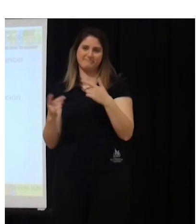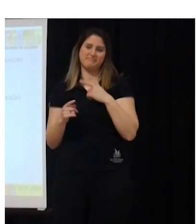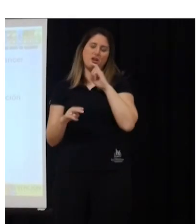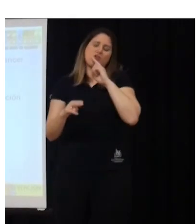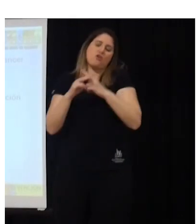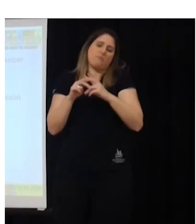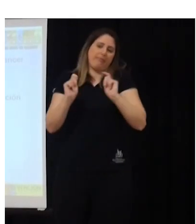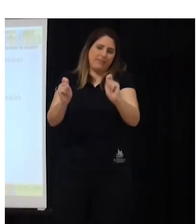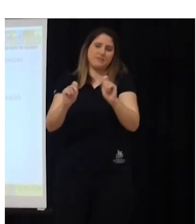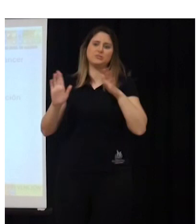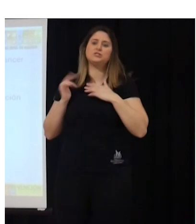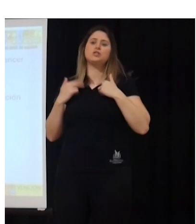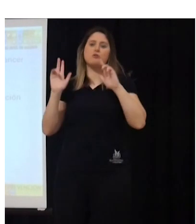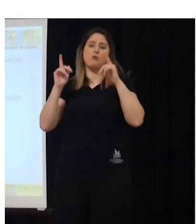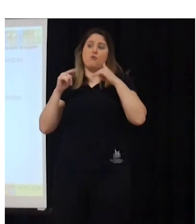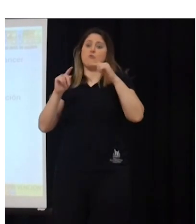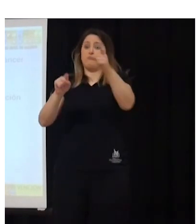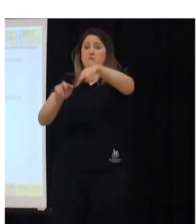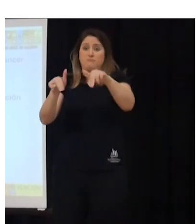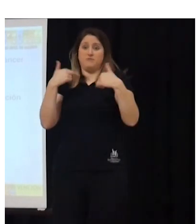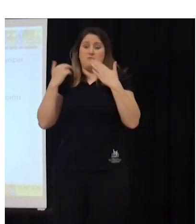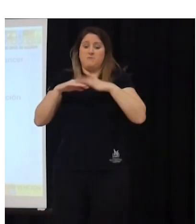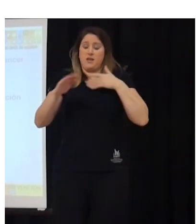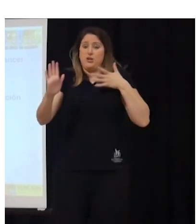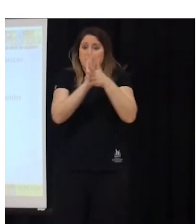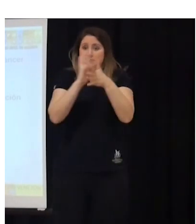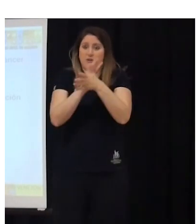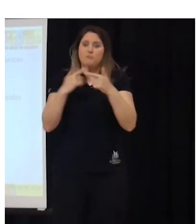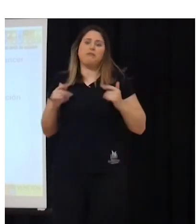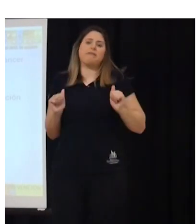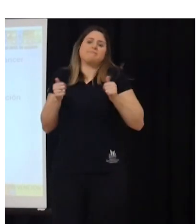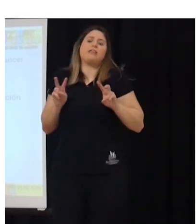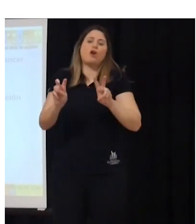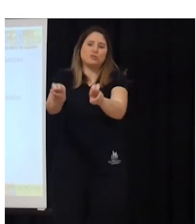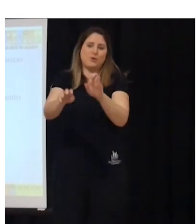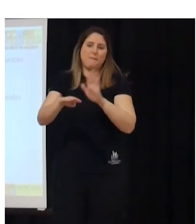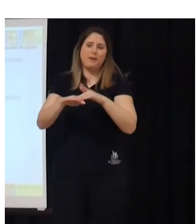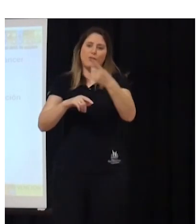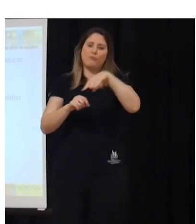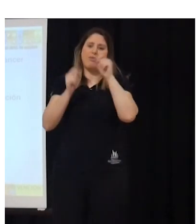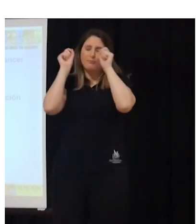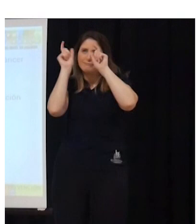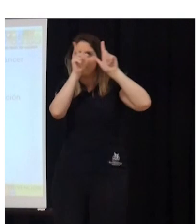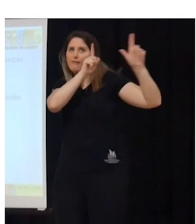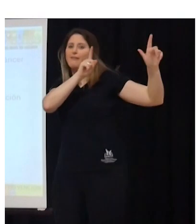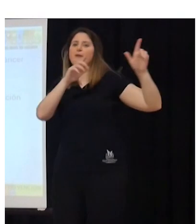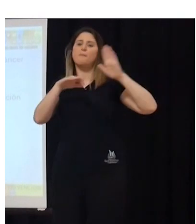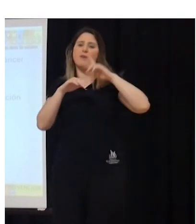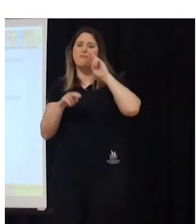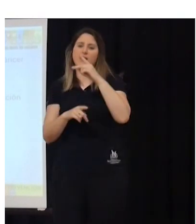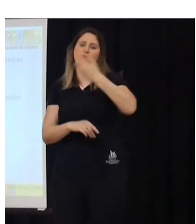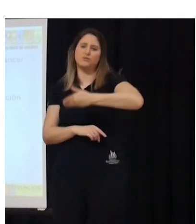voy a permitir desarrollar lo más brevemente posible. Una pequeña introducción para hacernos ver la importancia del cáncer hoy en